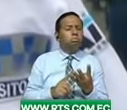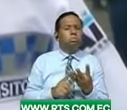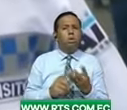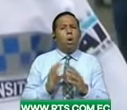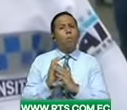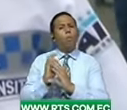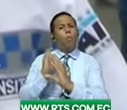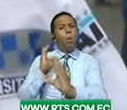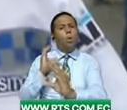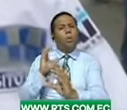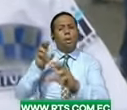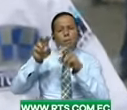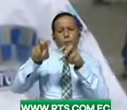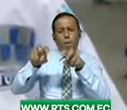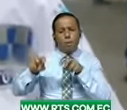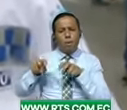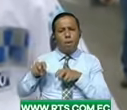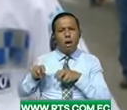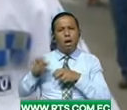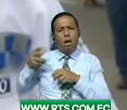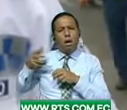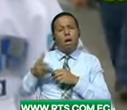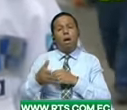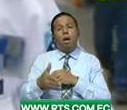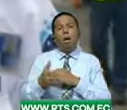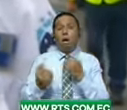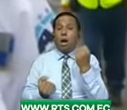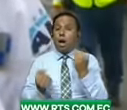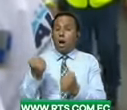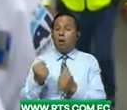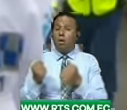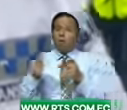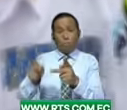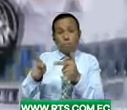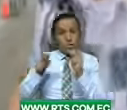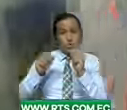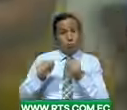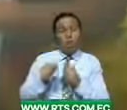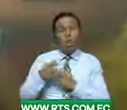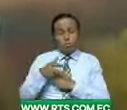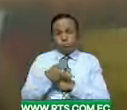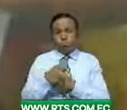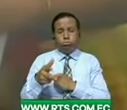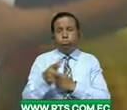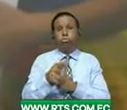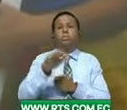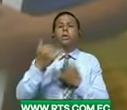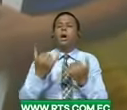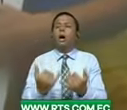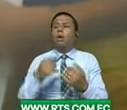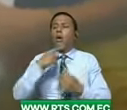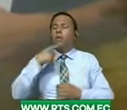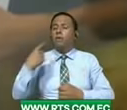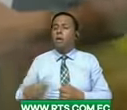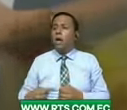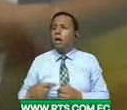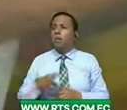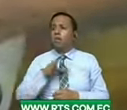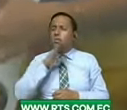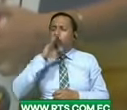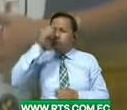pública, que solamente pueden salir fuera de la ciudad los vehículos que tienen los títulos habilitantes para hacerlo. En este feriado tengamos presente, y